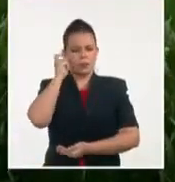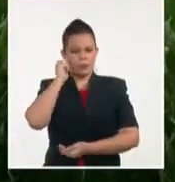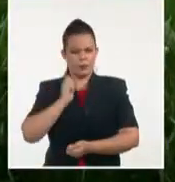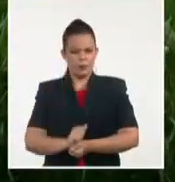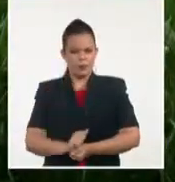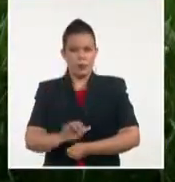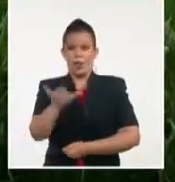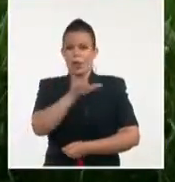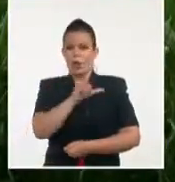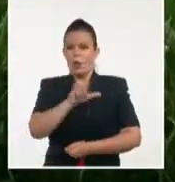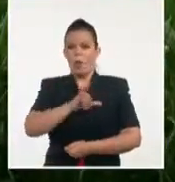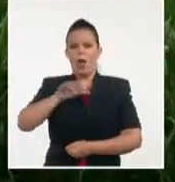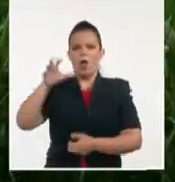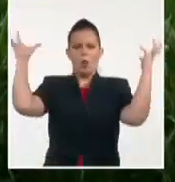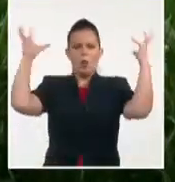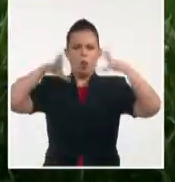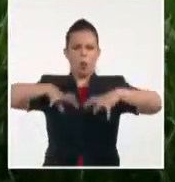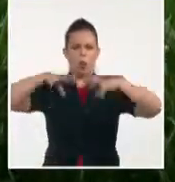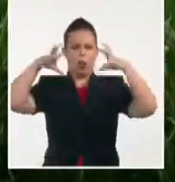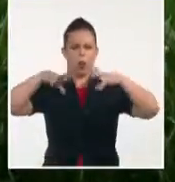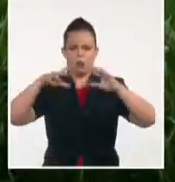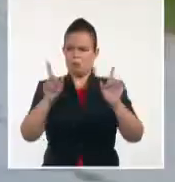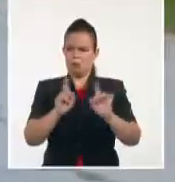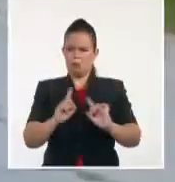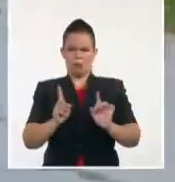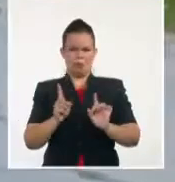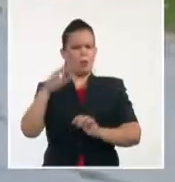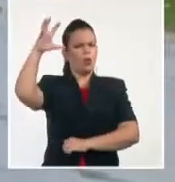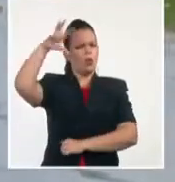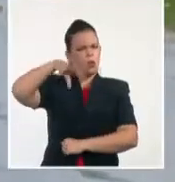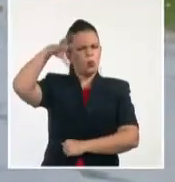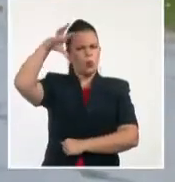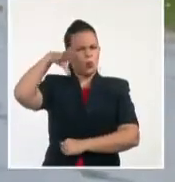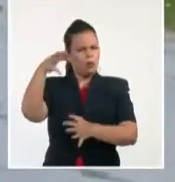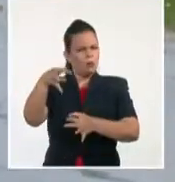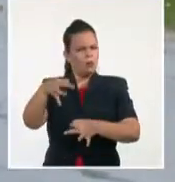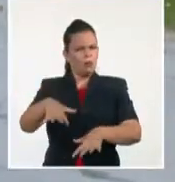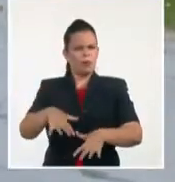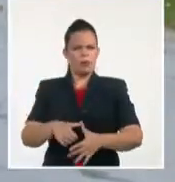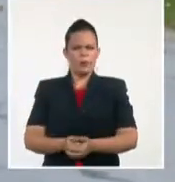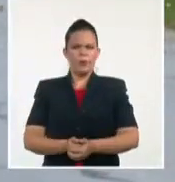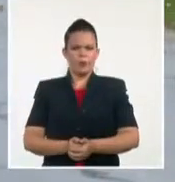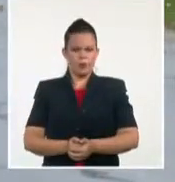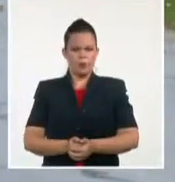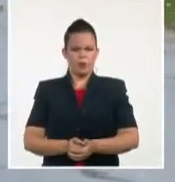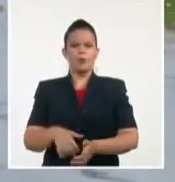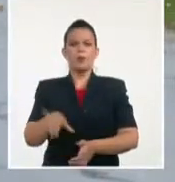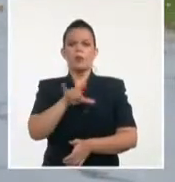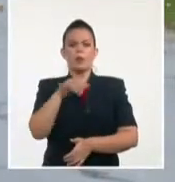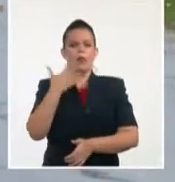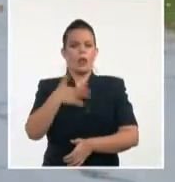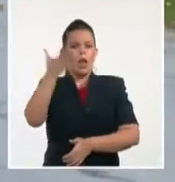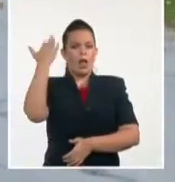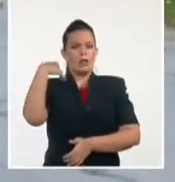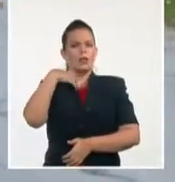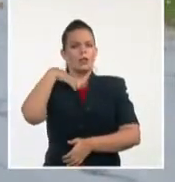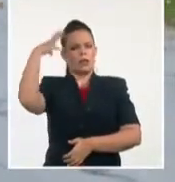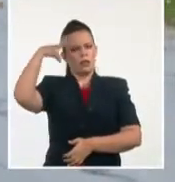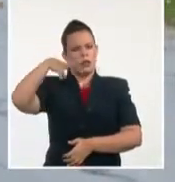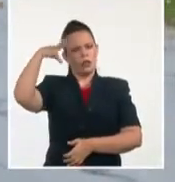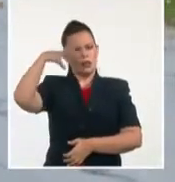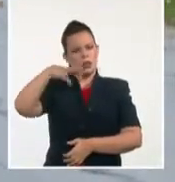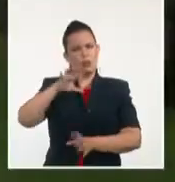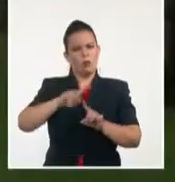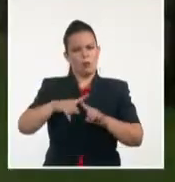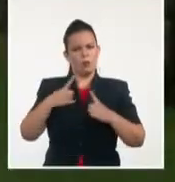fueron intensas, los suelos mejoraron el manto freático, que desde hace varios días recibía precipitaciones asociadas a la época